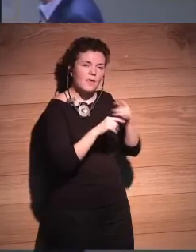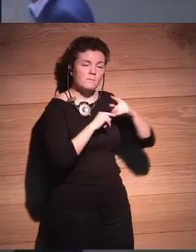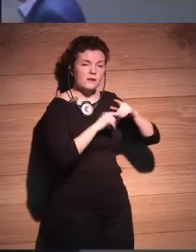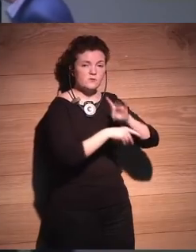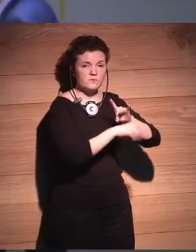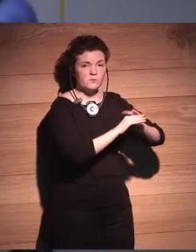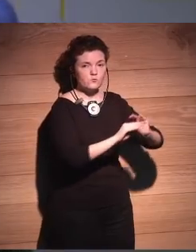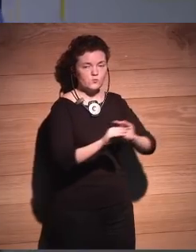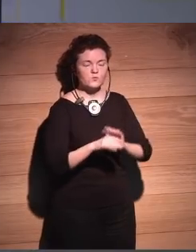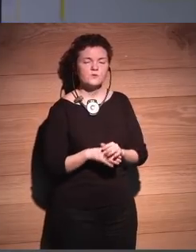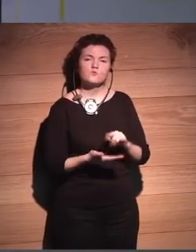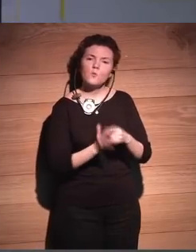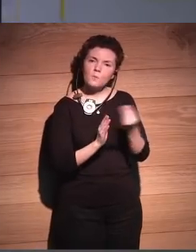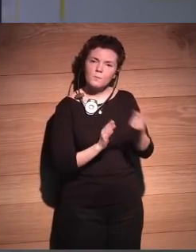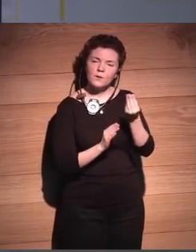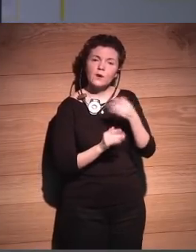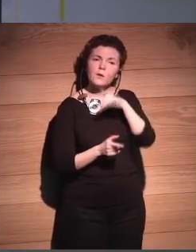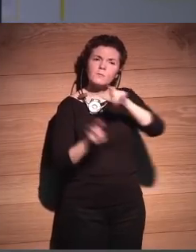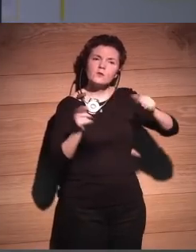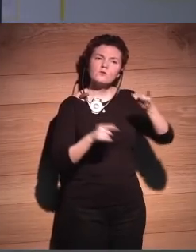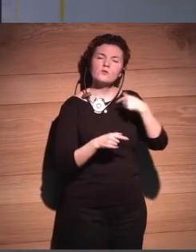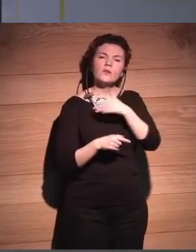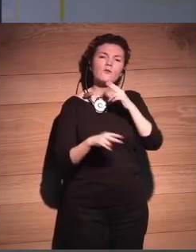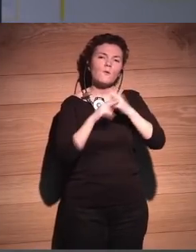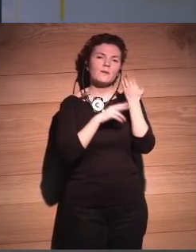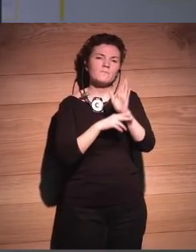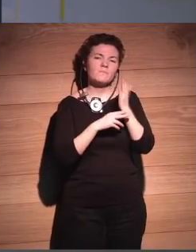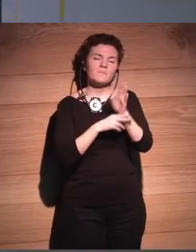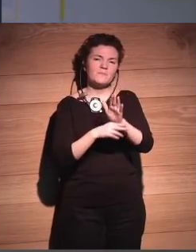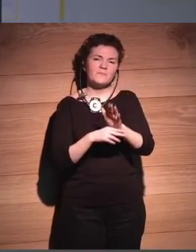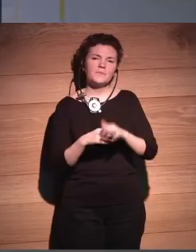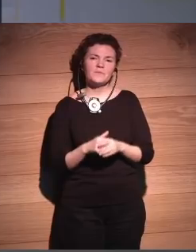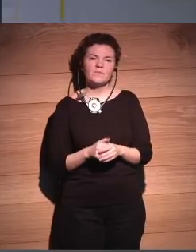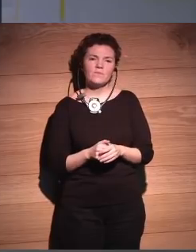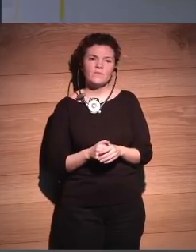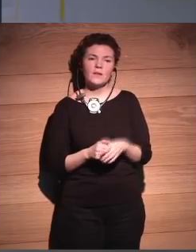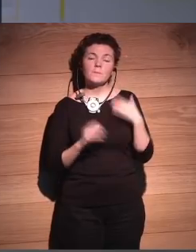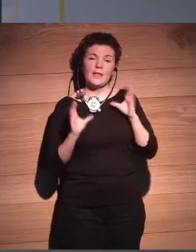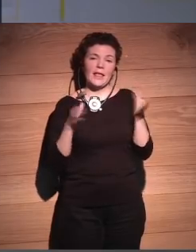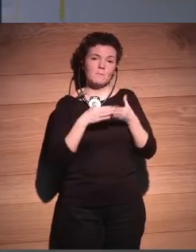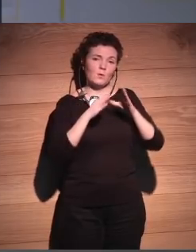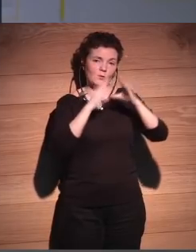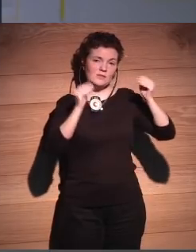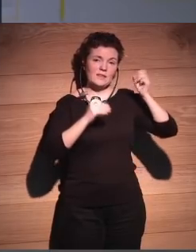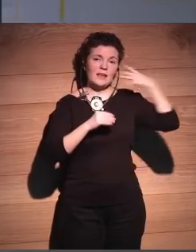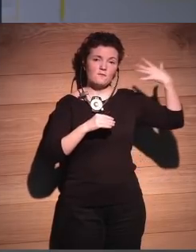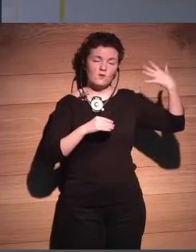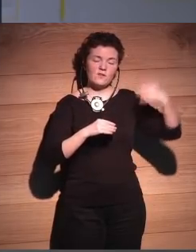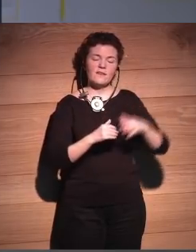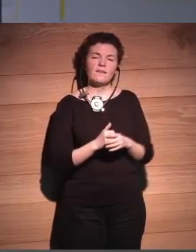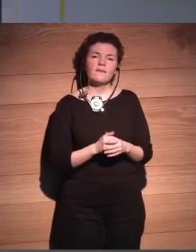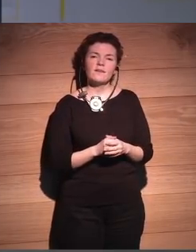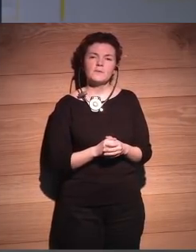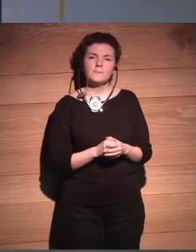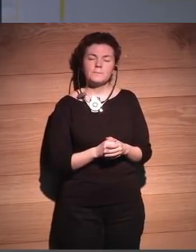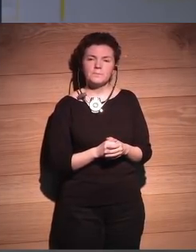enfermedades. Aquí hay unas personas que me gustaría mencionar. Este es mi equipo de la Universidad de California en San Francisco.